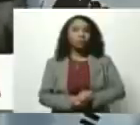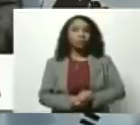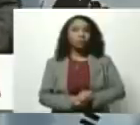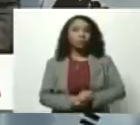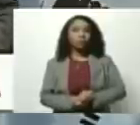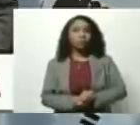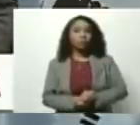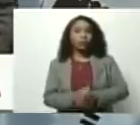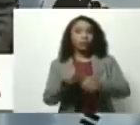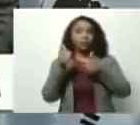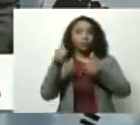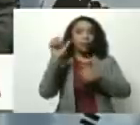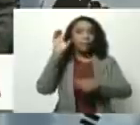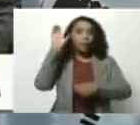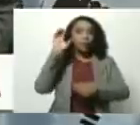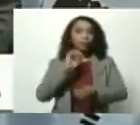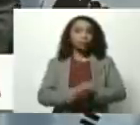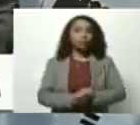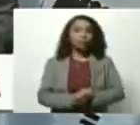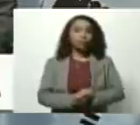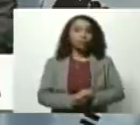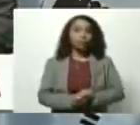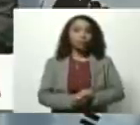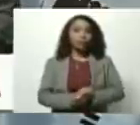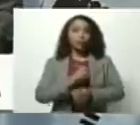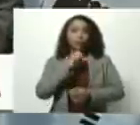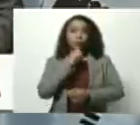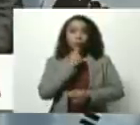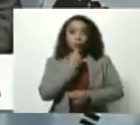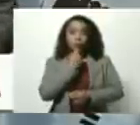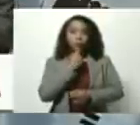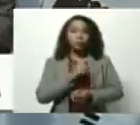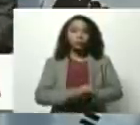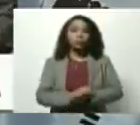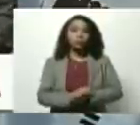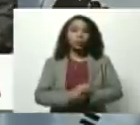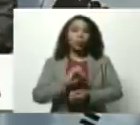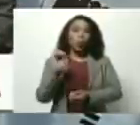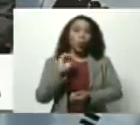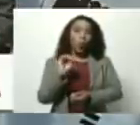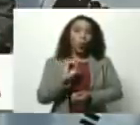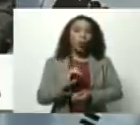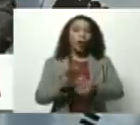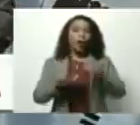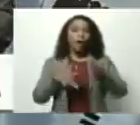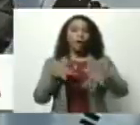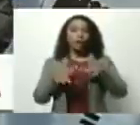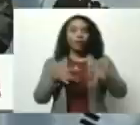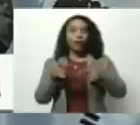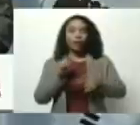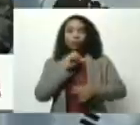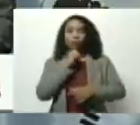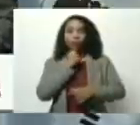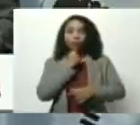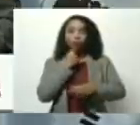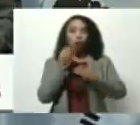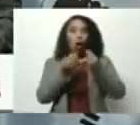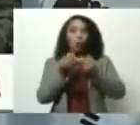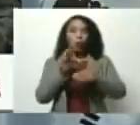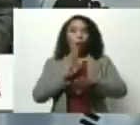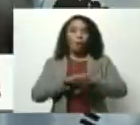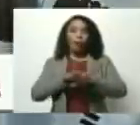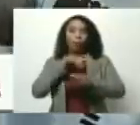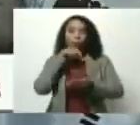para el bien de la nación secretos o actividades confidenciales como las que acabo